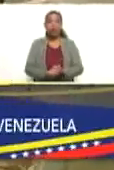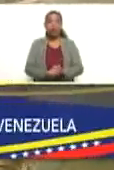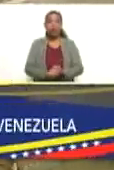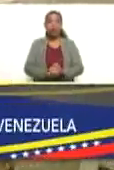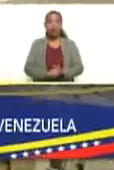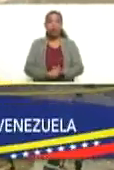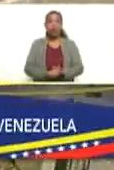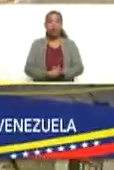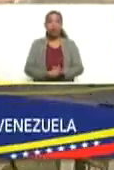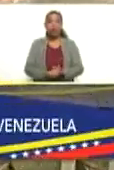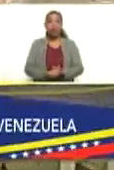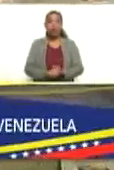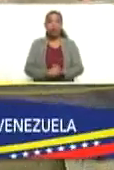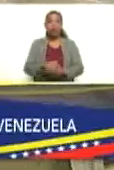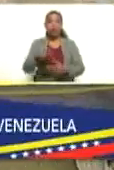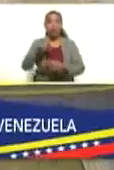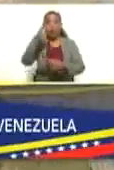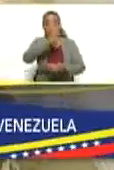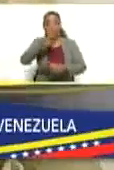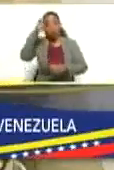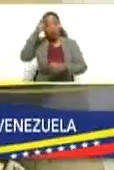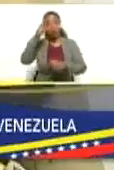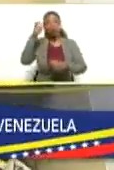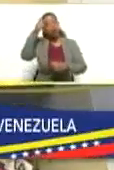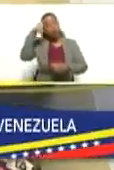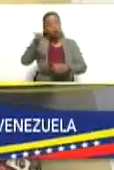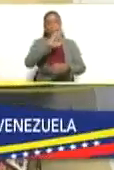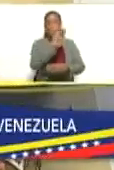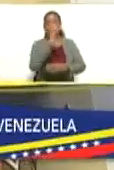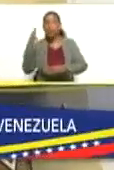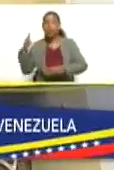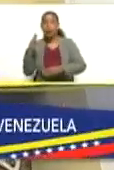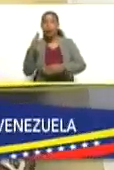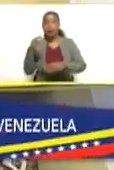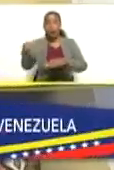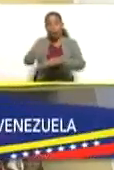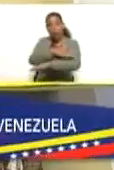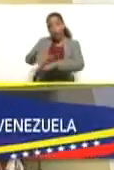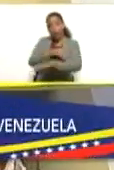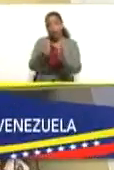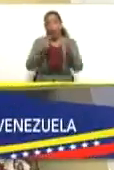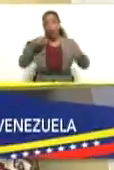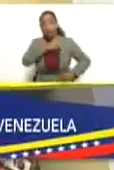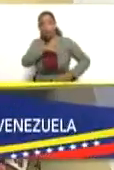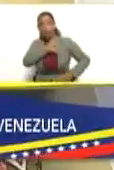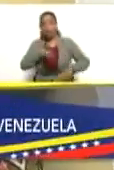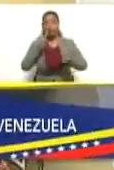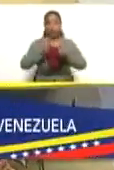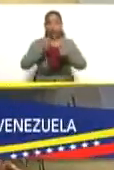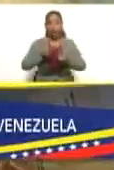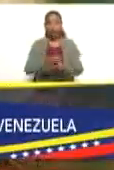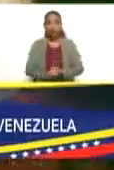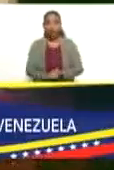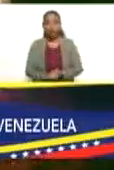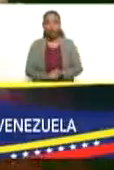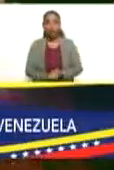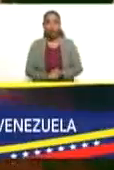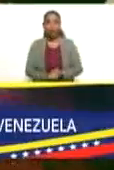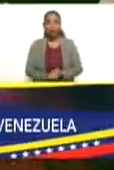el urbanismo Ciudad Bicentenario, uno de los urbanismos de la gran misión Vivienda, que se